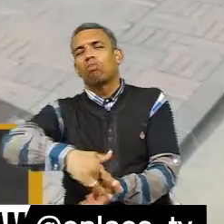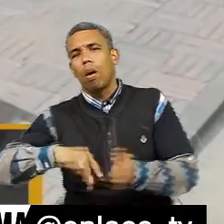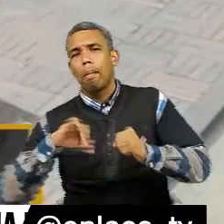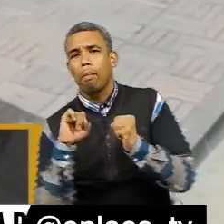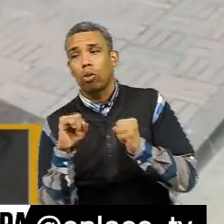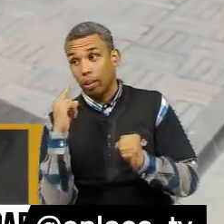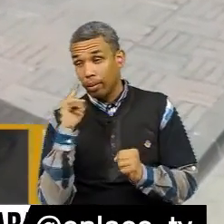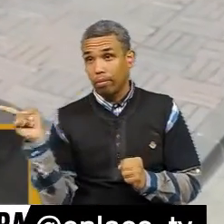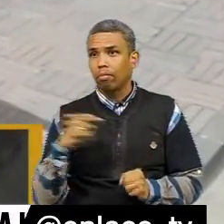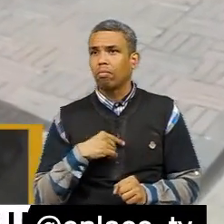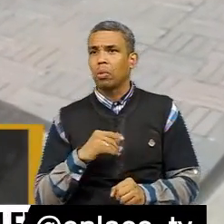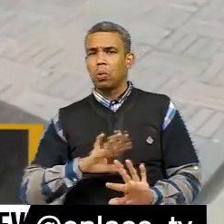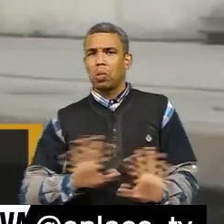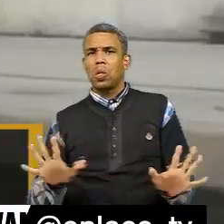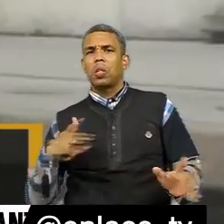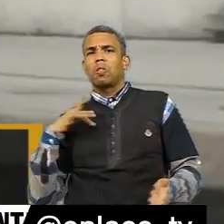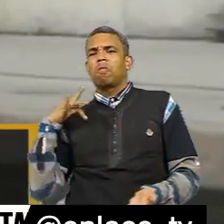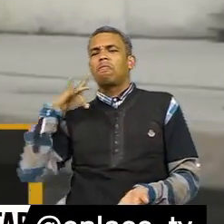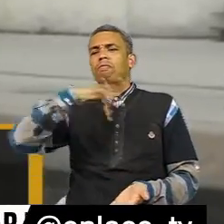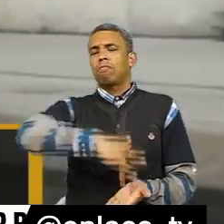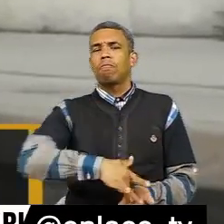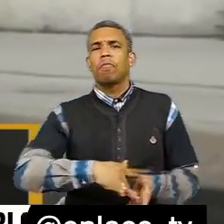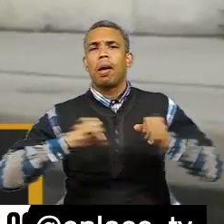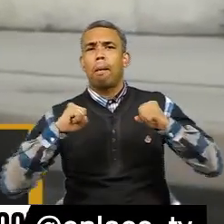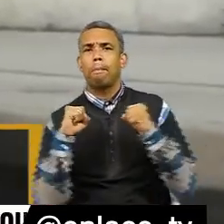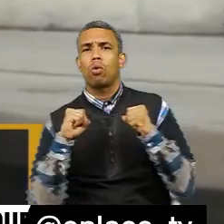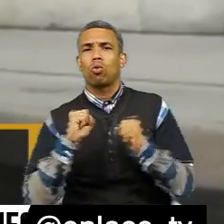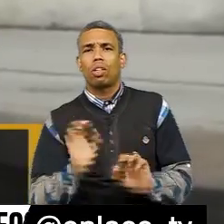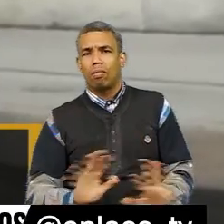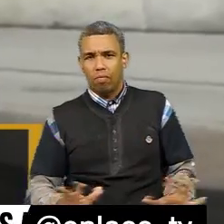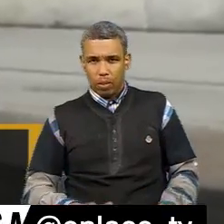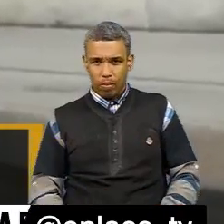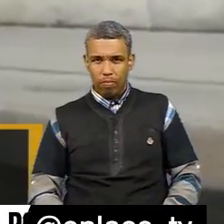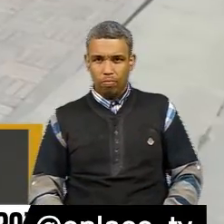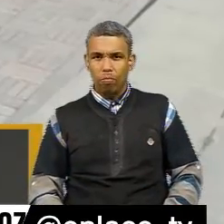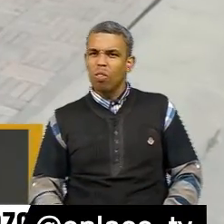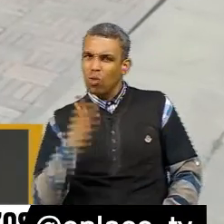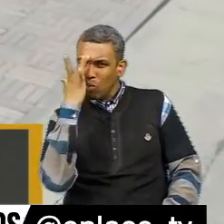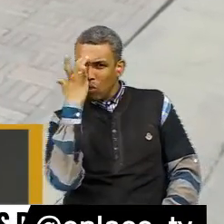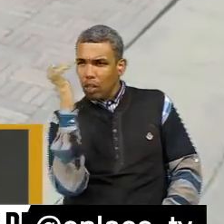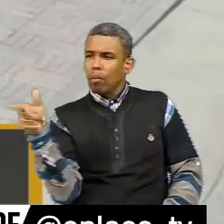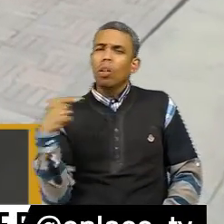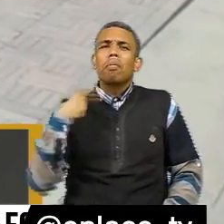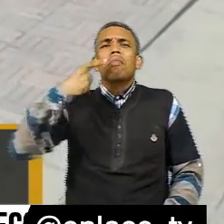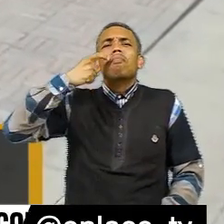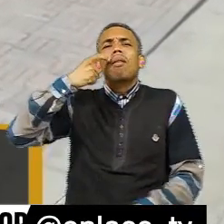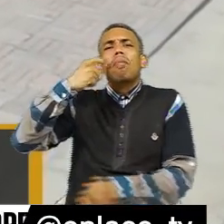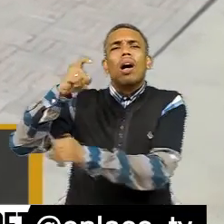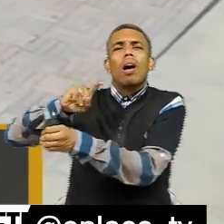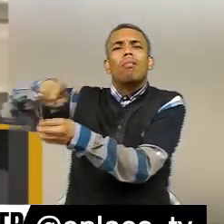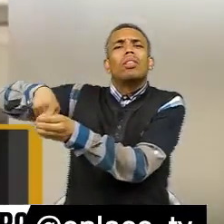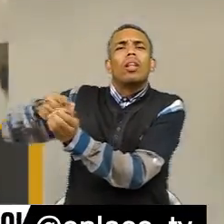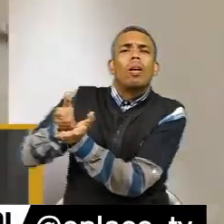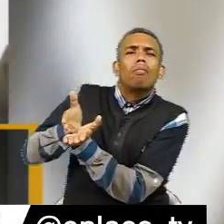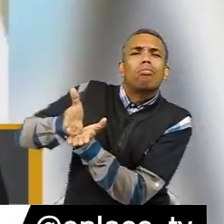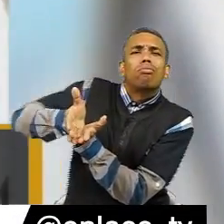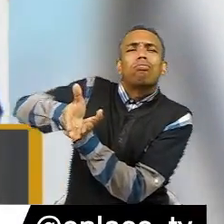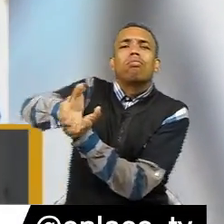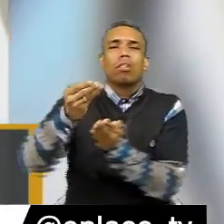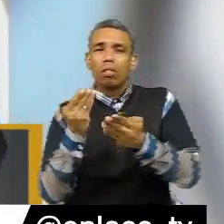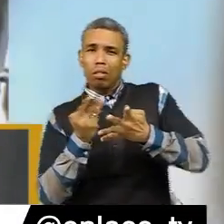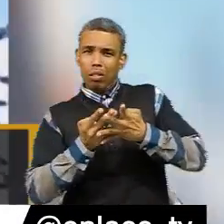de Justicia. Ya inicié la protesta pacífica por el caso de mi padre, Julio César Ardila. Preso político, inocente, la